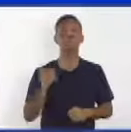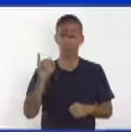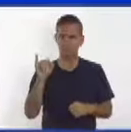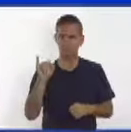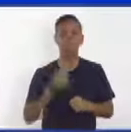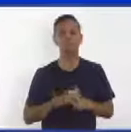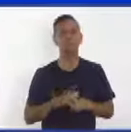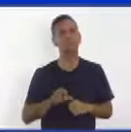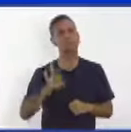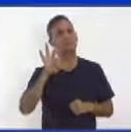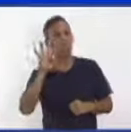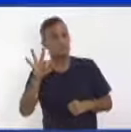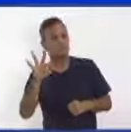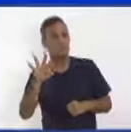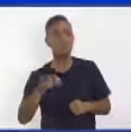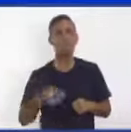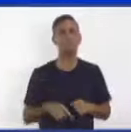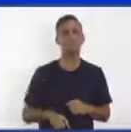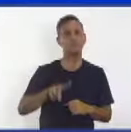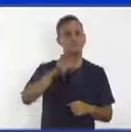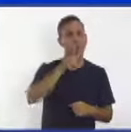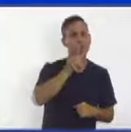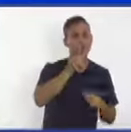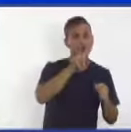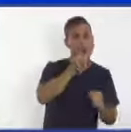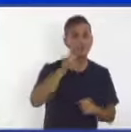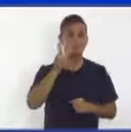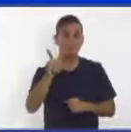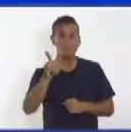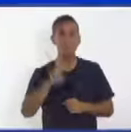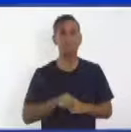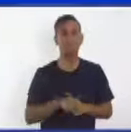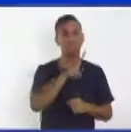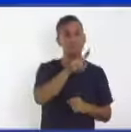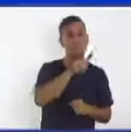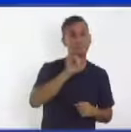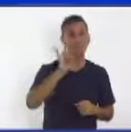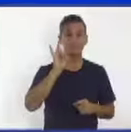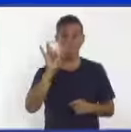5 6 8 12